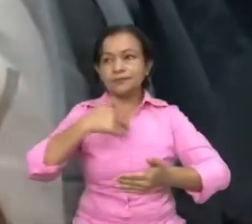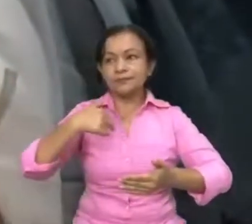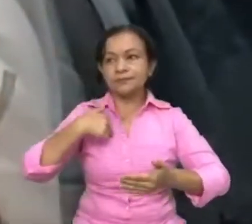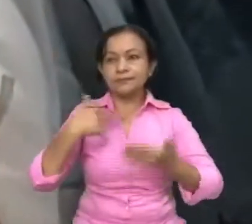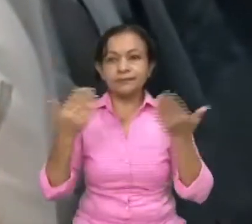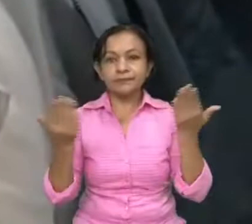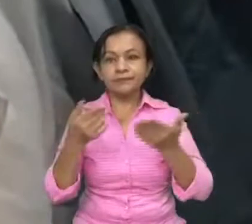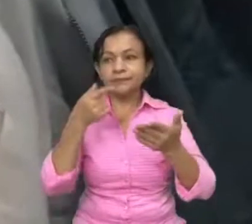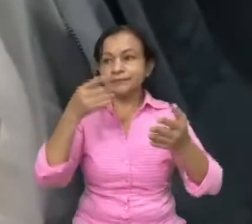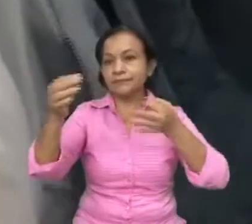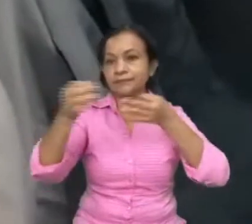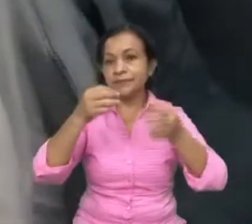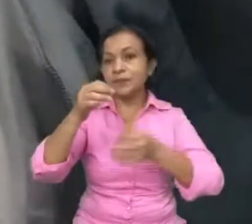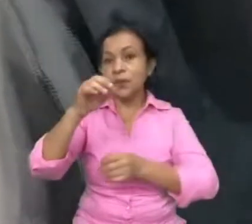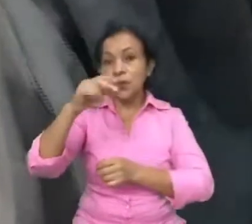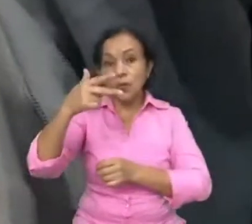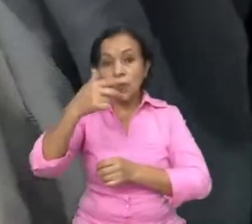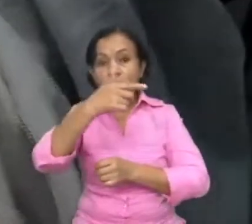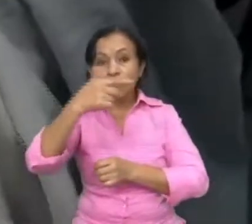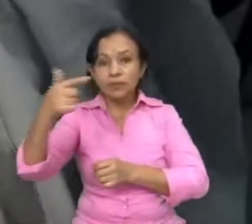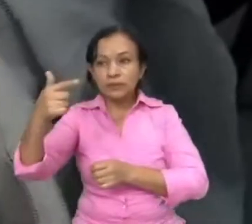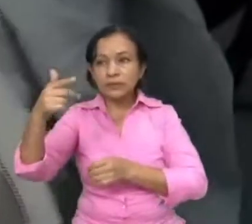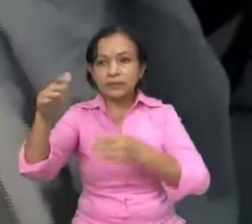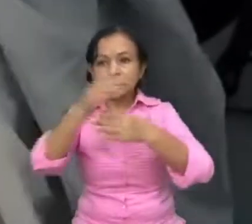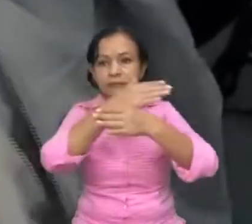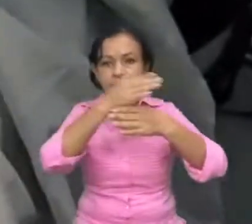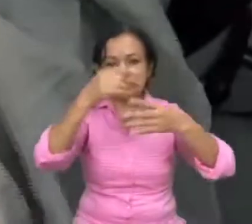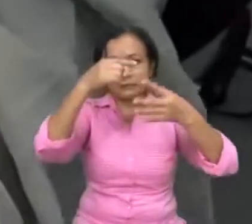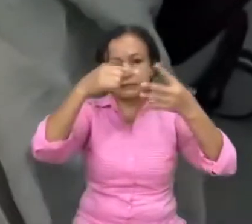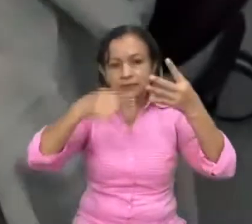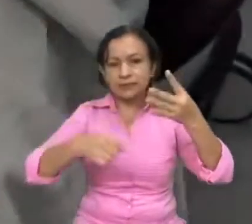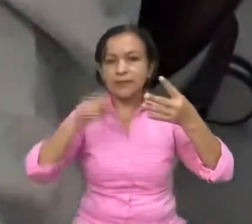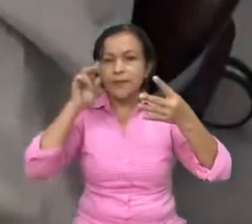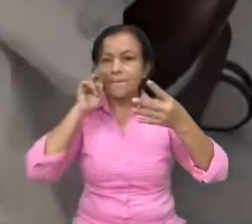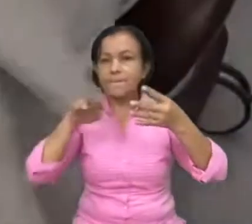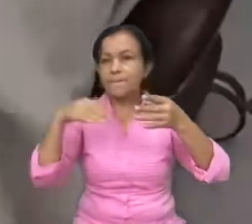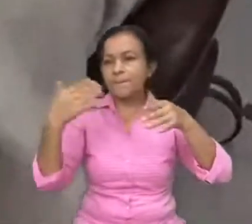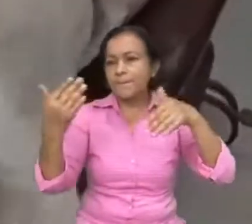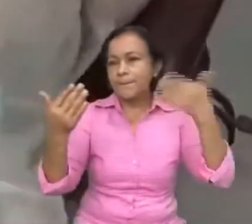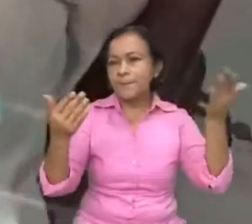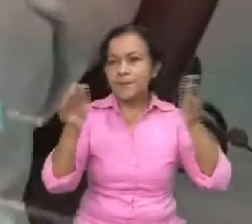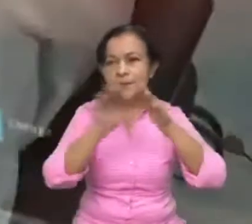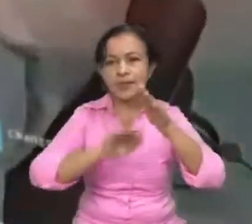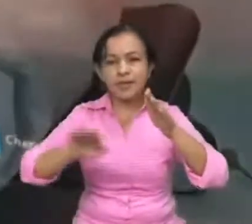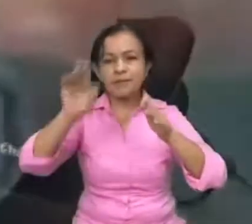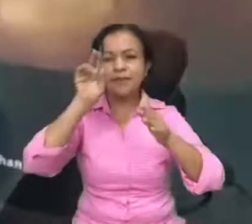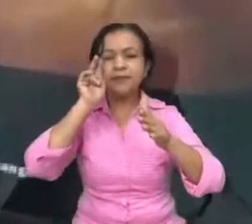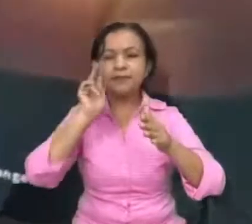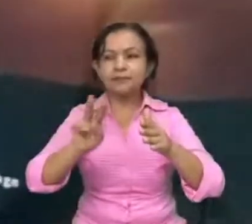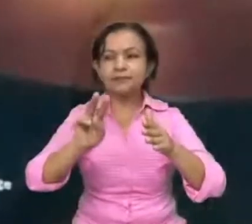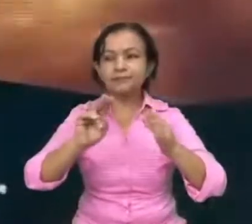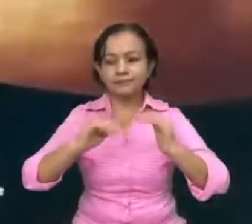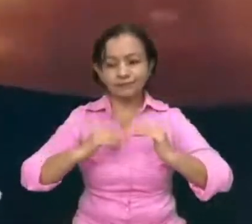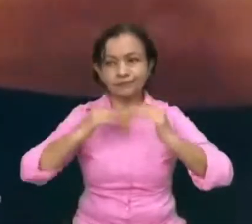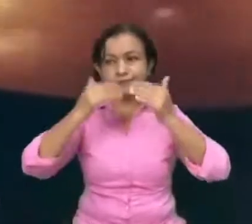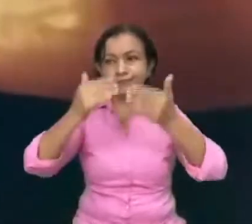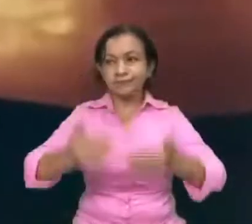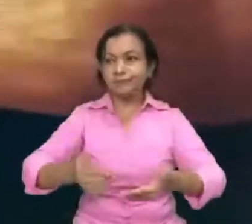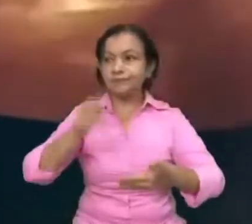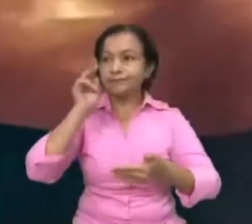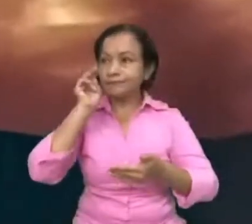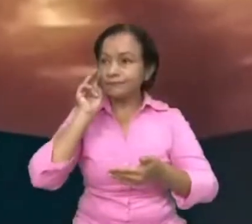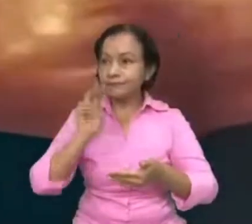En cuanto a, usted nos dice 87 padecimientos o afecciones que detectan, ¿cuáles son las más comunes? Dentro de los procesos